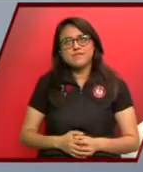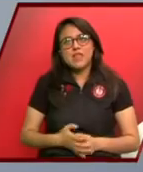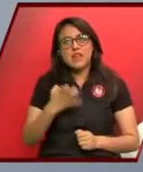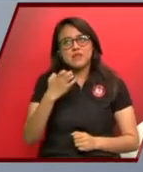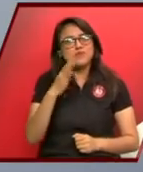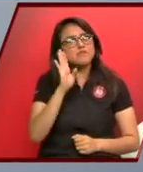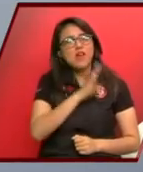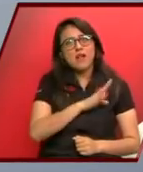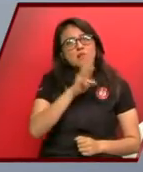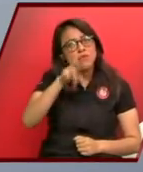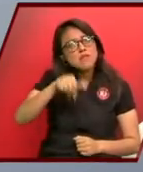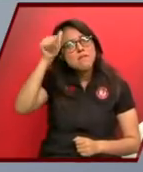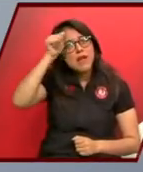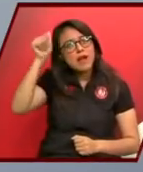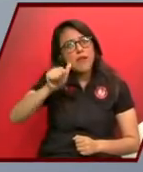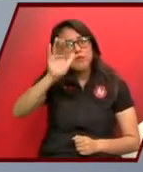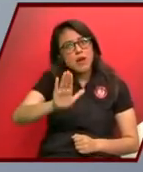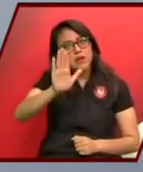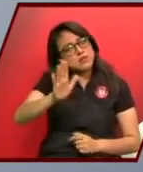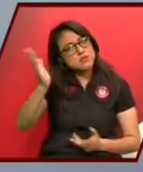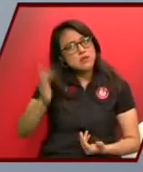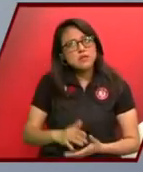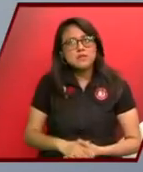Esos son pecados, ¿eh? Pero fuera.